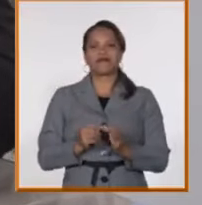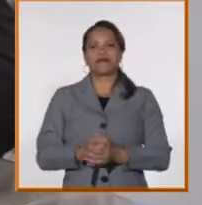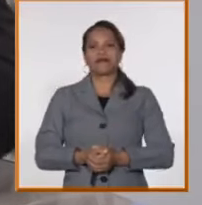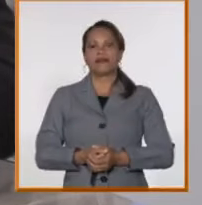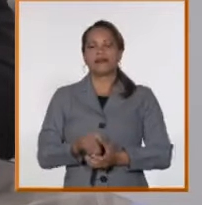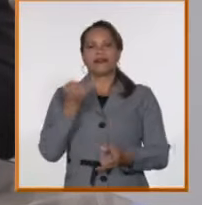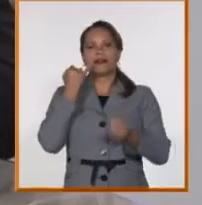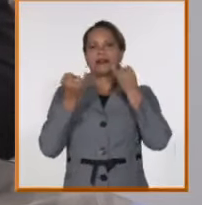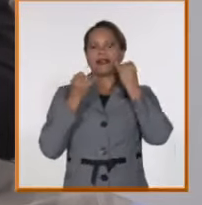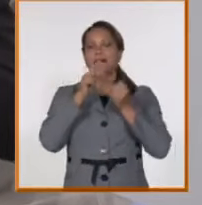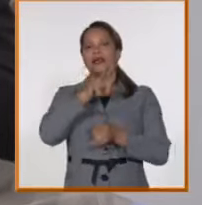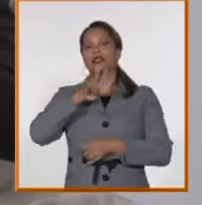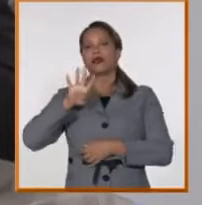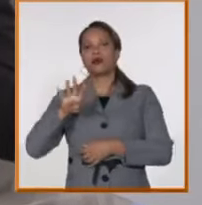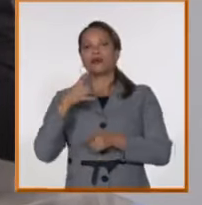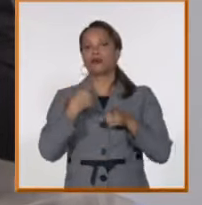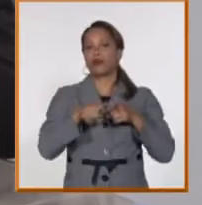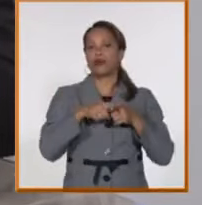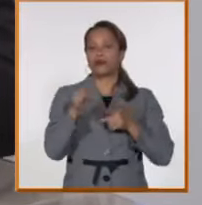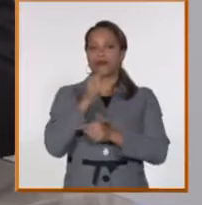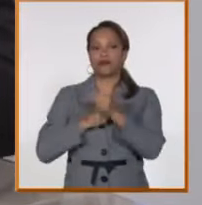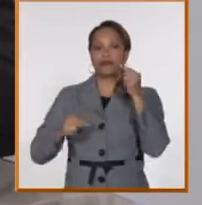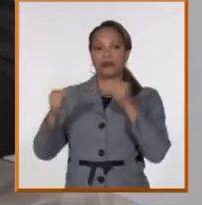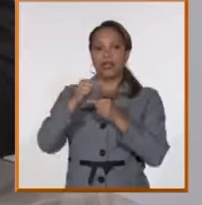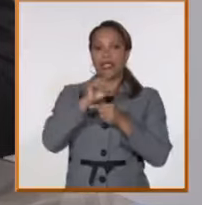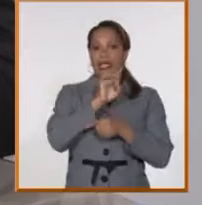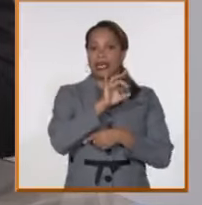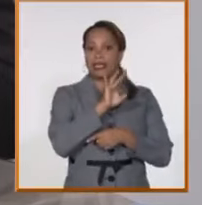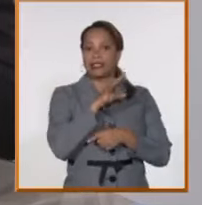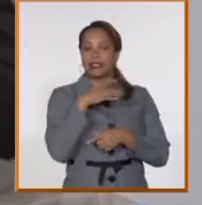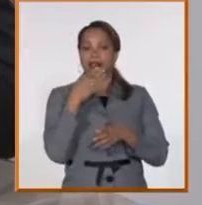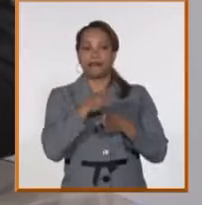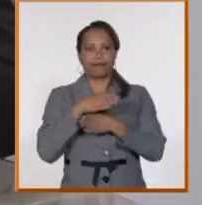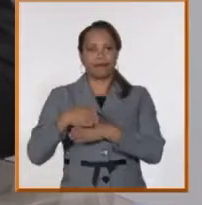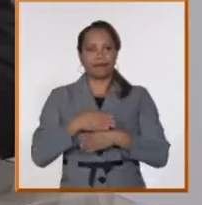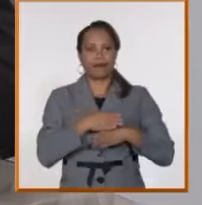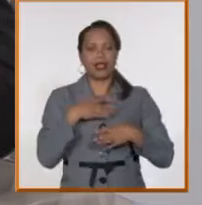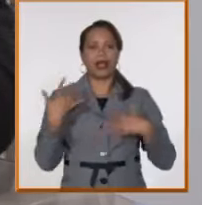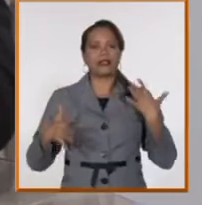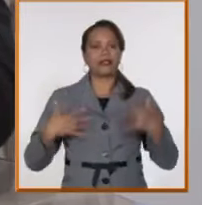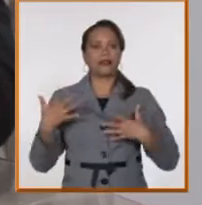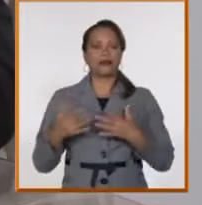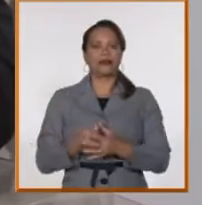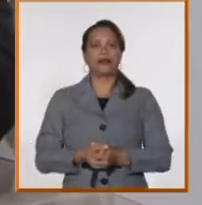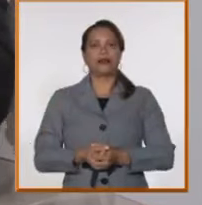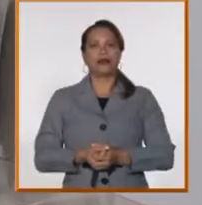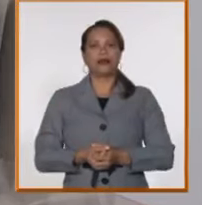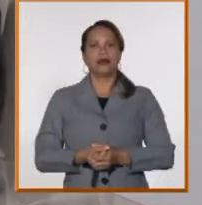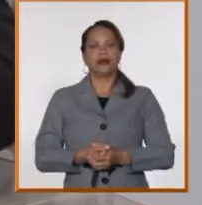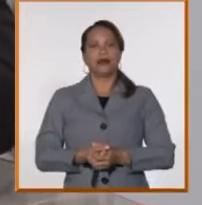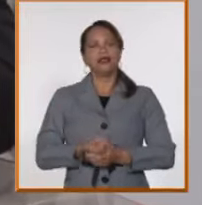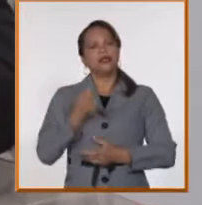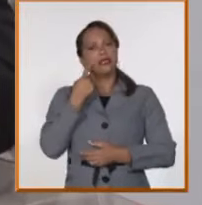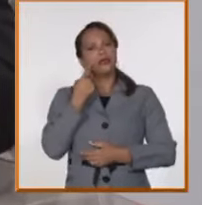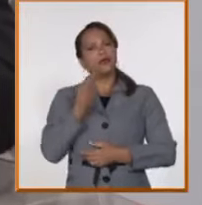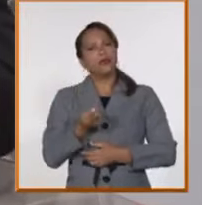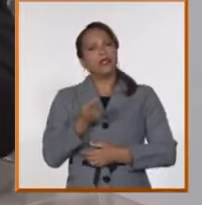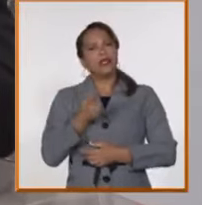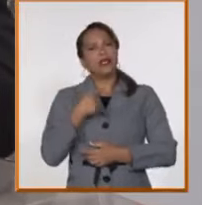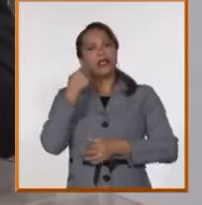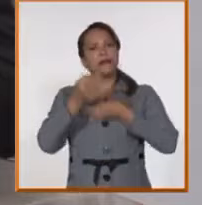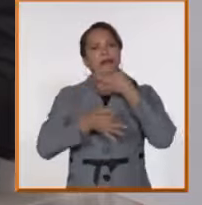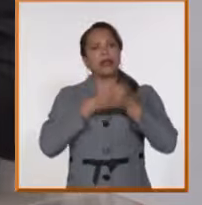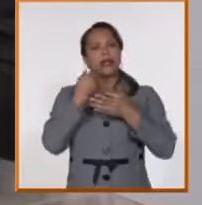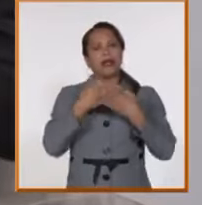24 productos fundamentales o sea estas 15 actividades si viste durante la la descripción de las